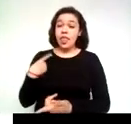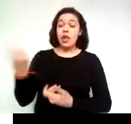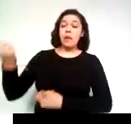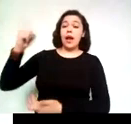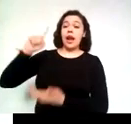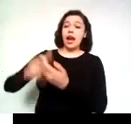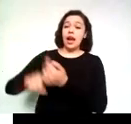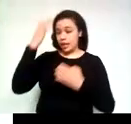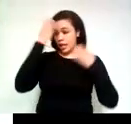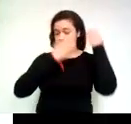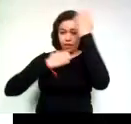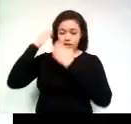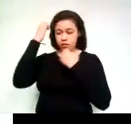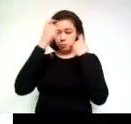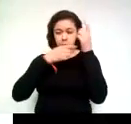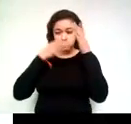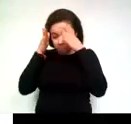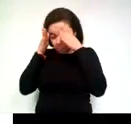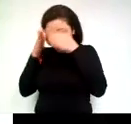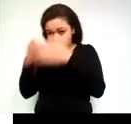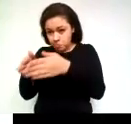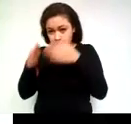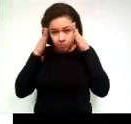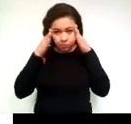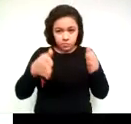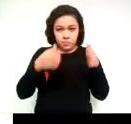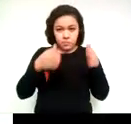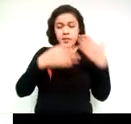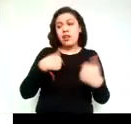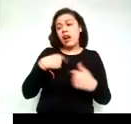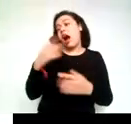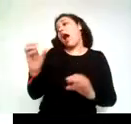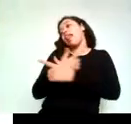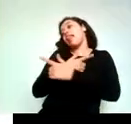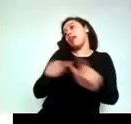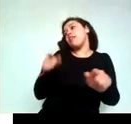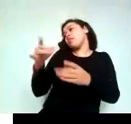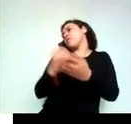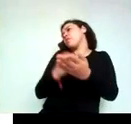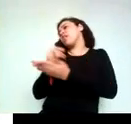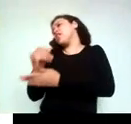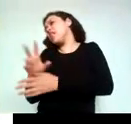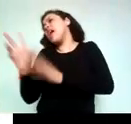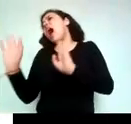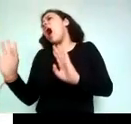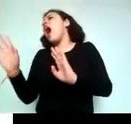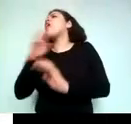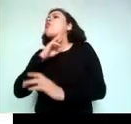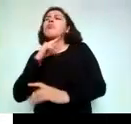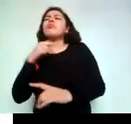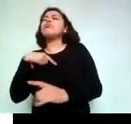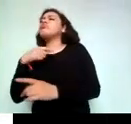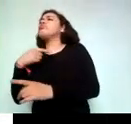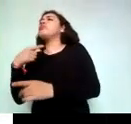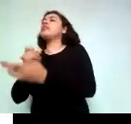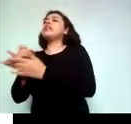evaluaciones específicas. Aquí sí, ya no nos da la opción, ya no nos dice, ah, tú puedes elegir si lo haces o no, o en qué casos lo haces o